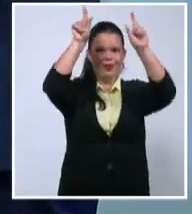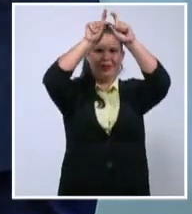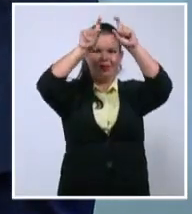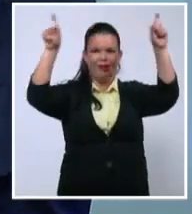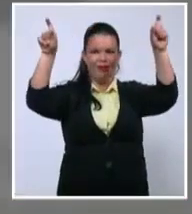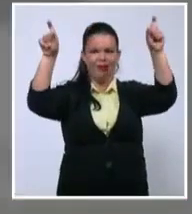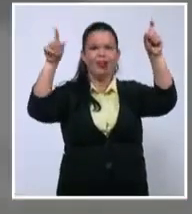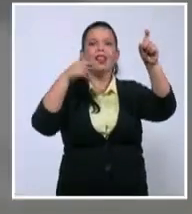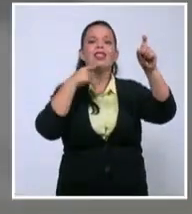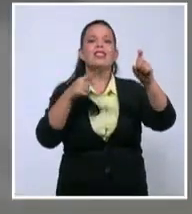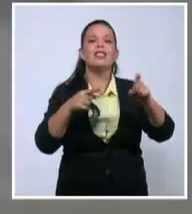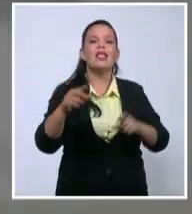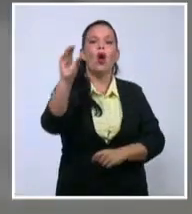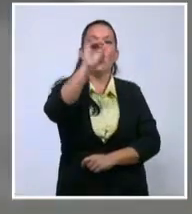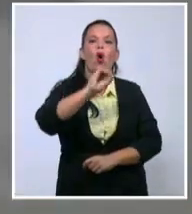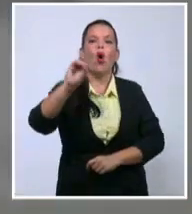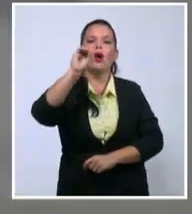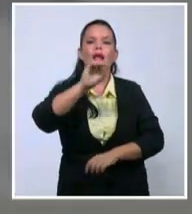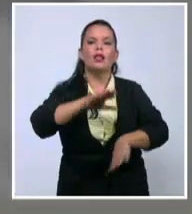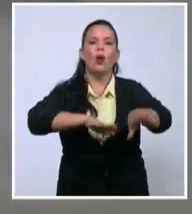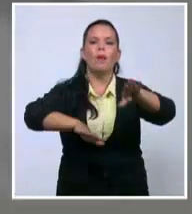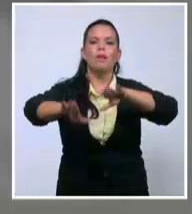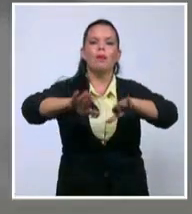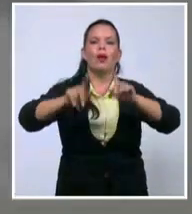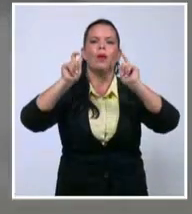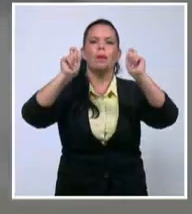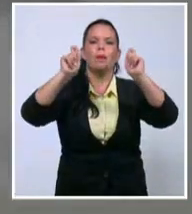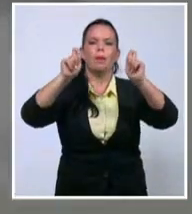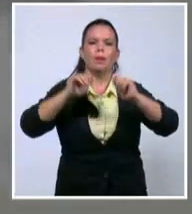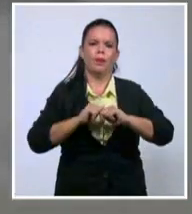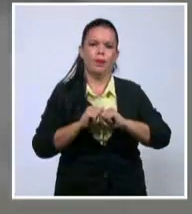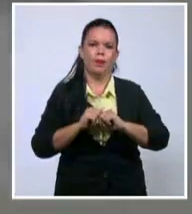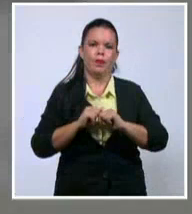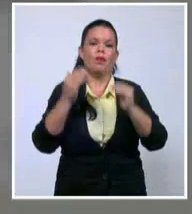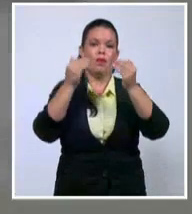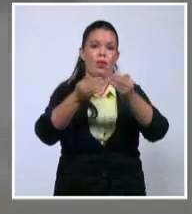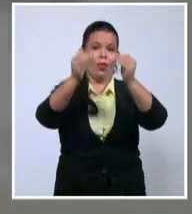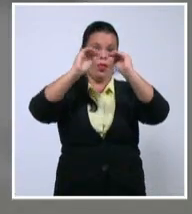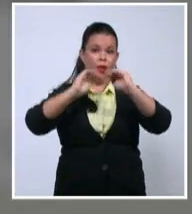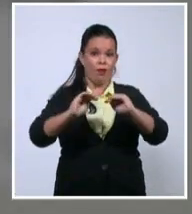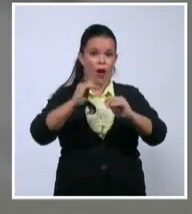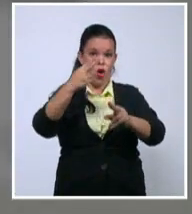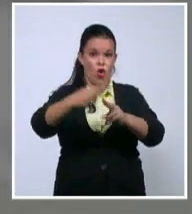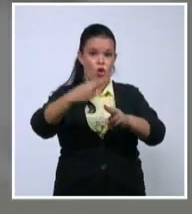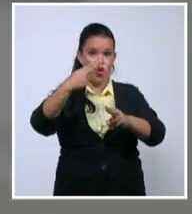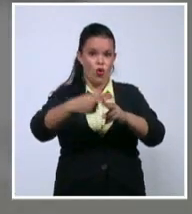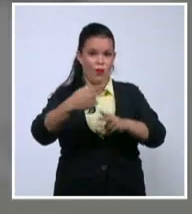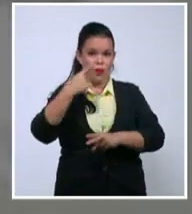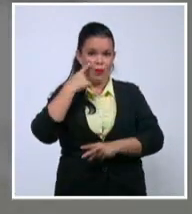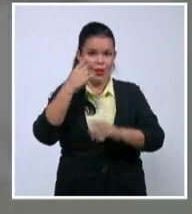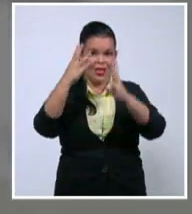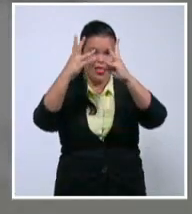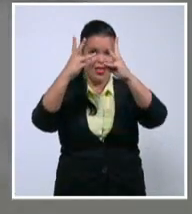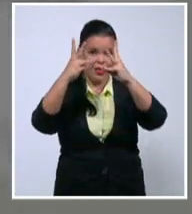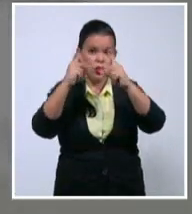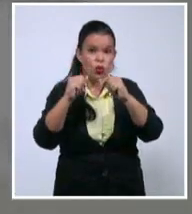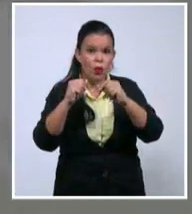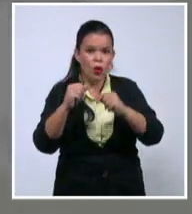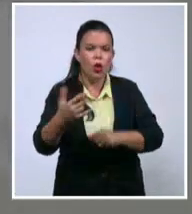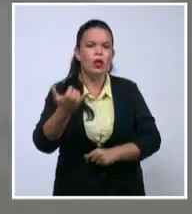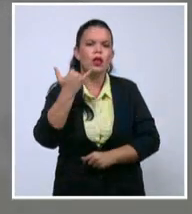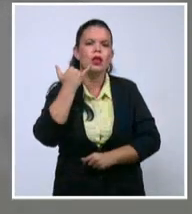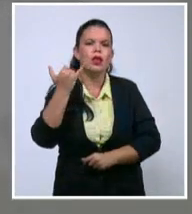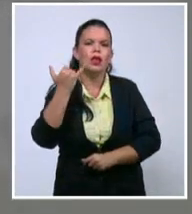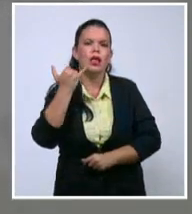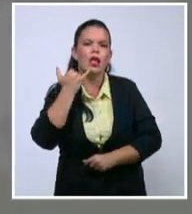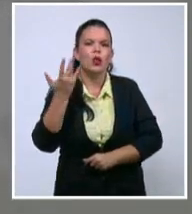organizando manifestaciones, parece que dice así. Debajo del nombre, observen algunos números de teléfonos de las personas que